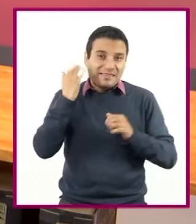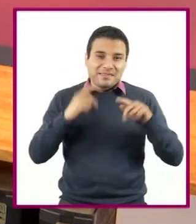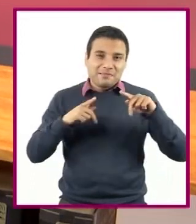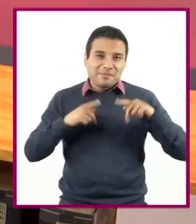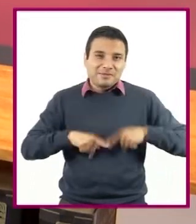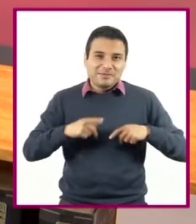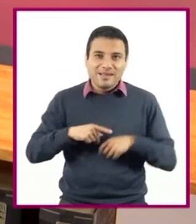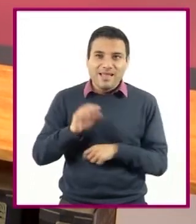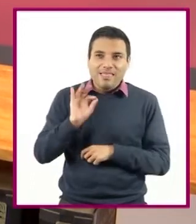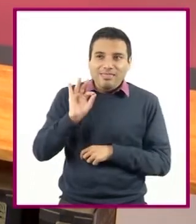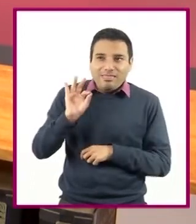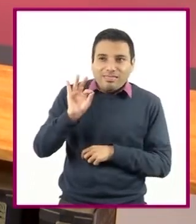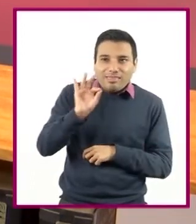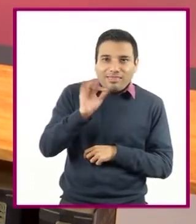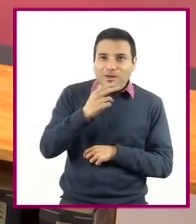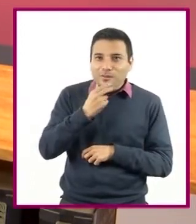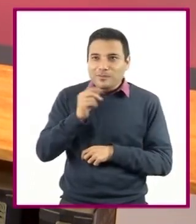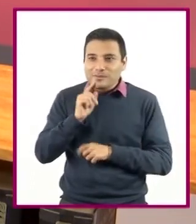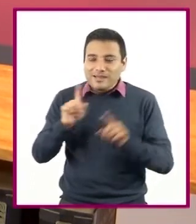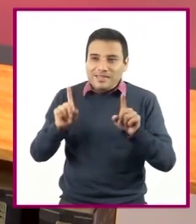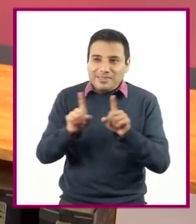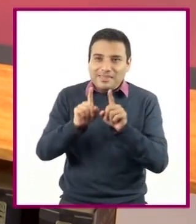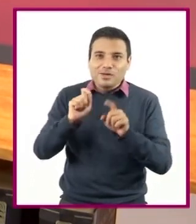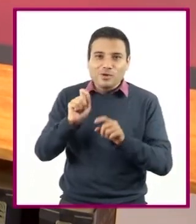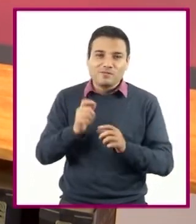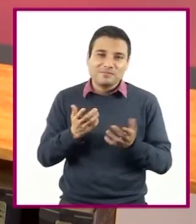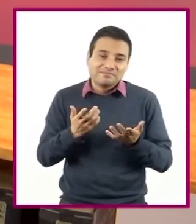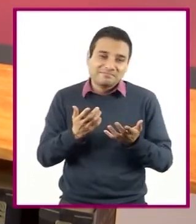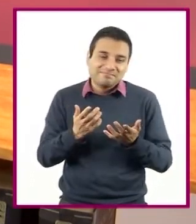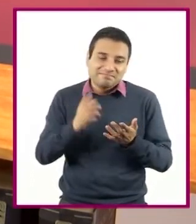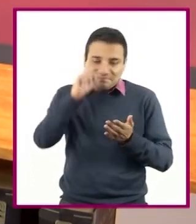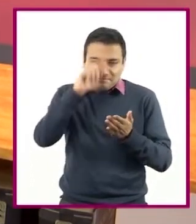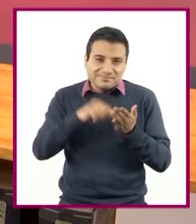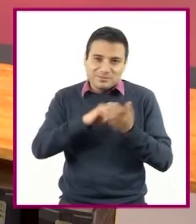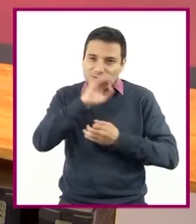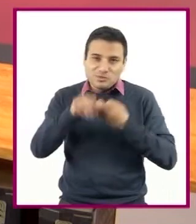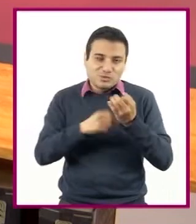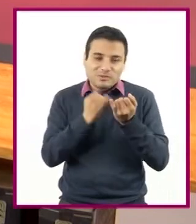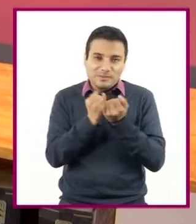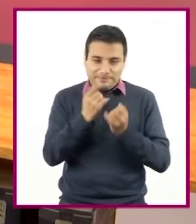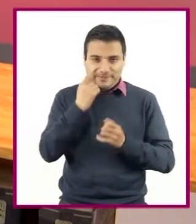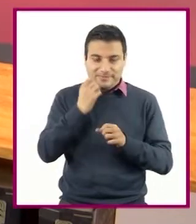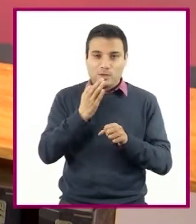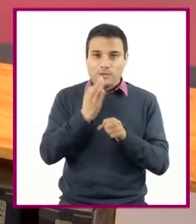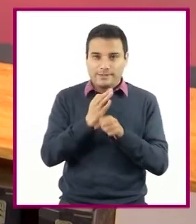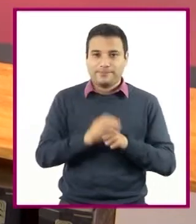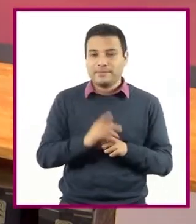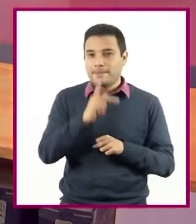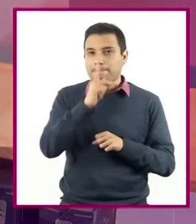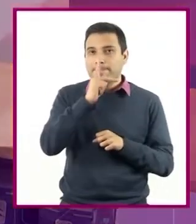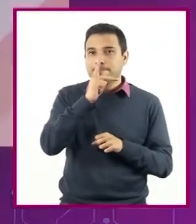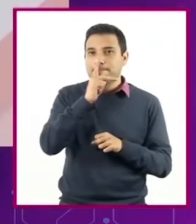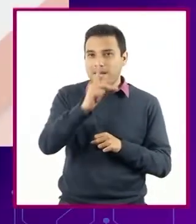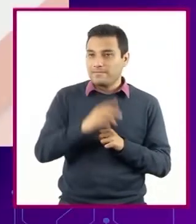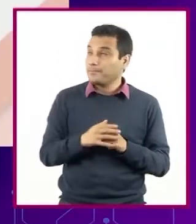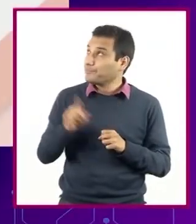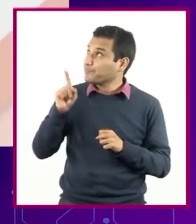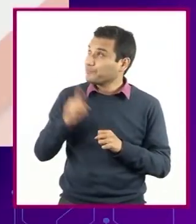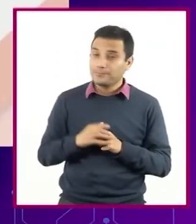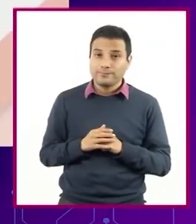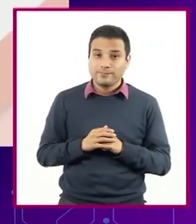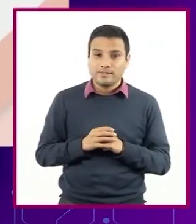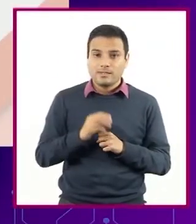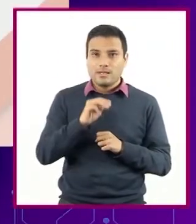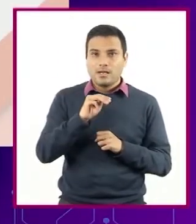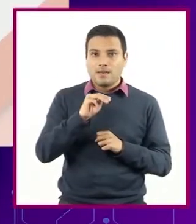seguiremos rindiéndole homenaje a ese personaje. Bueno, observen ahora la palabra en negritas,